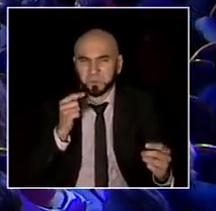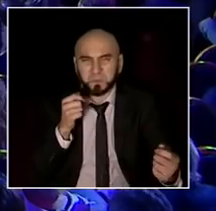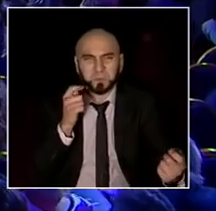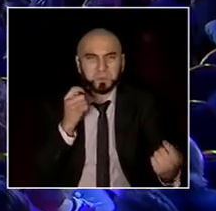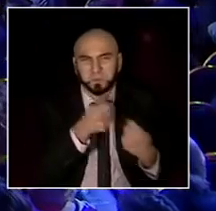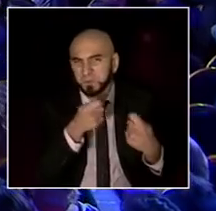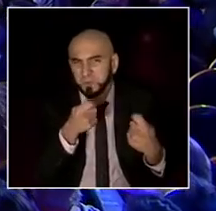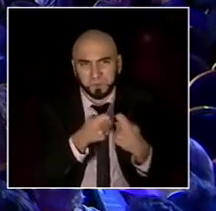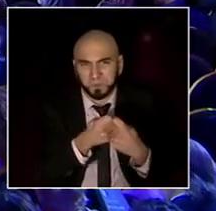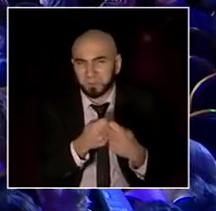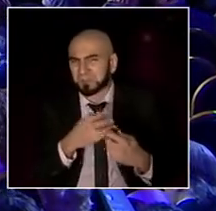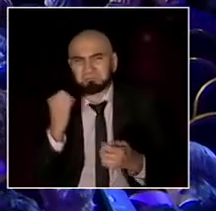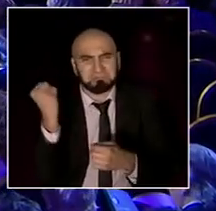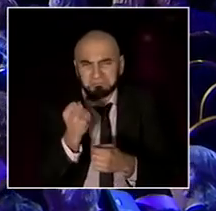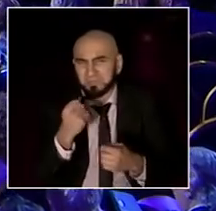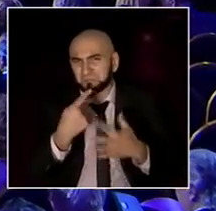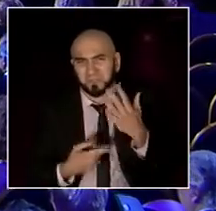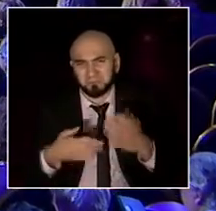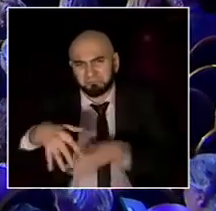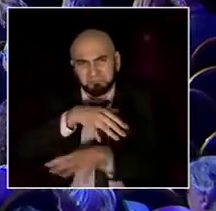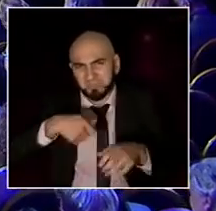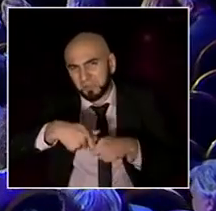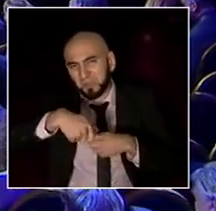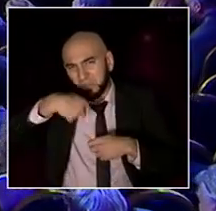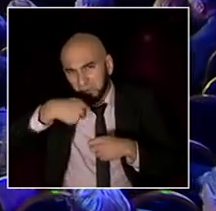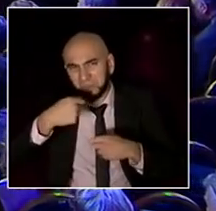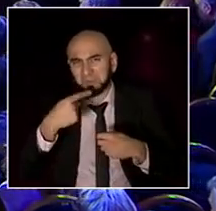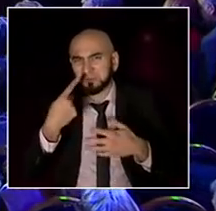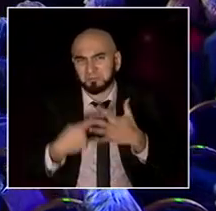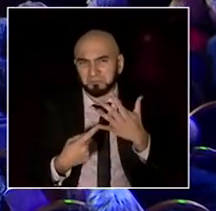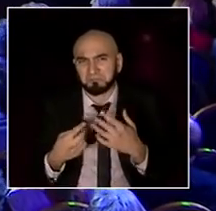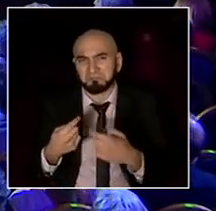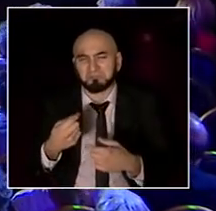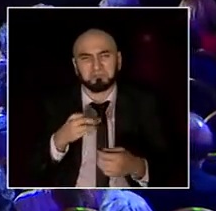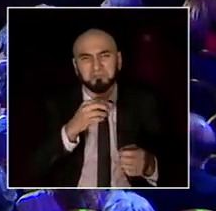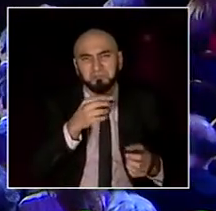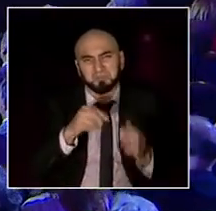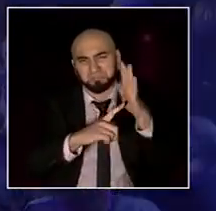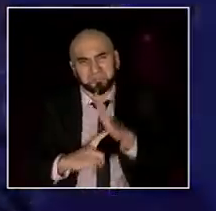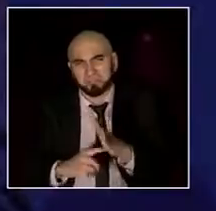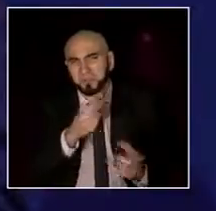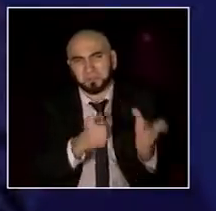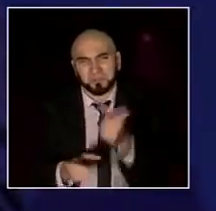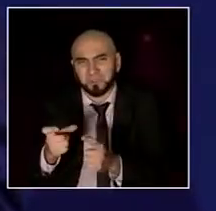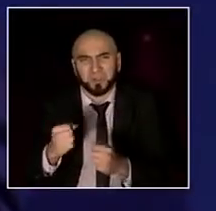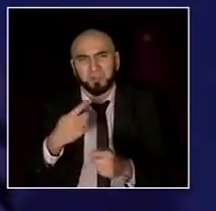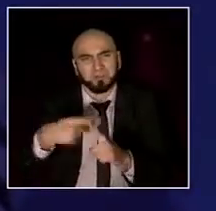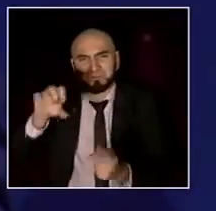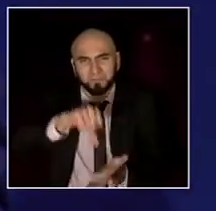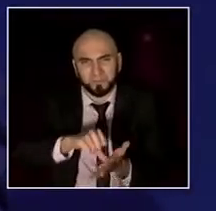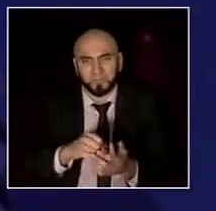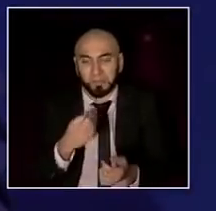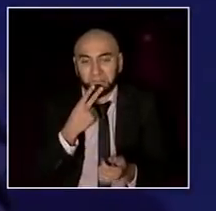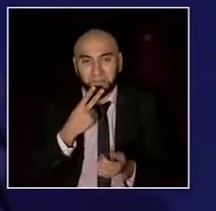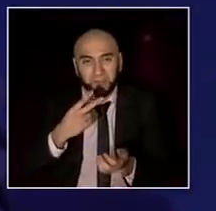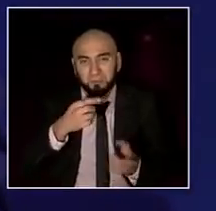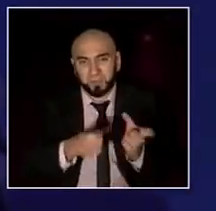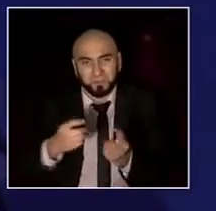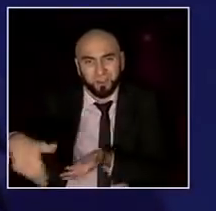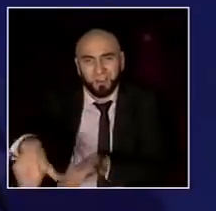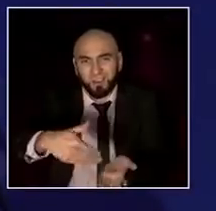narcotráfico y drogas, femicidios, contaminación, desigualdad, segregación con los migrantes, personas que viven en la calle, listas de espera en los hospitales,